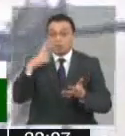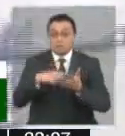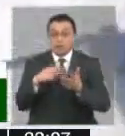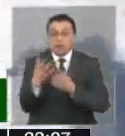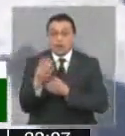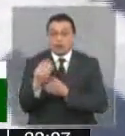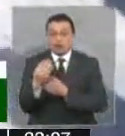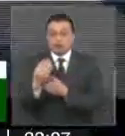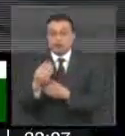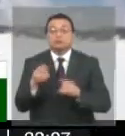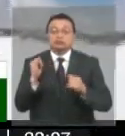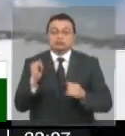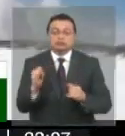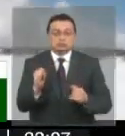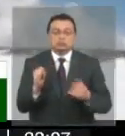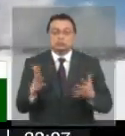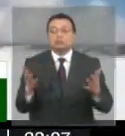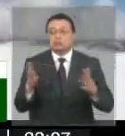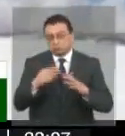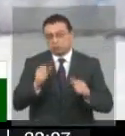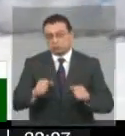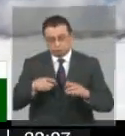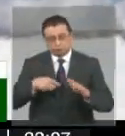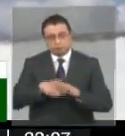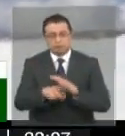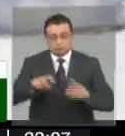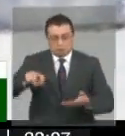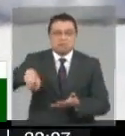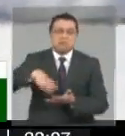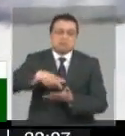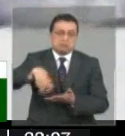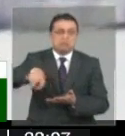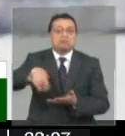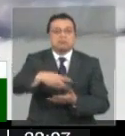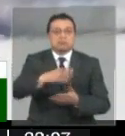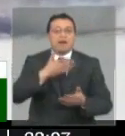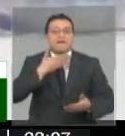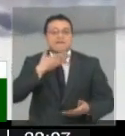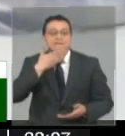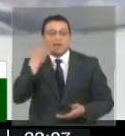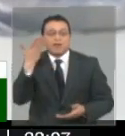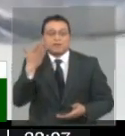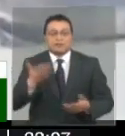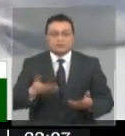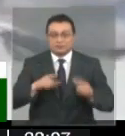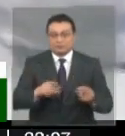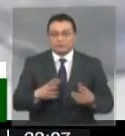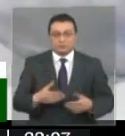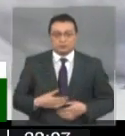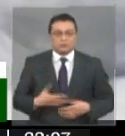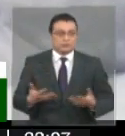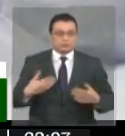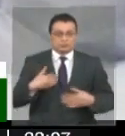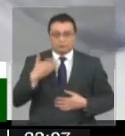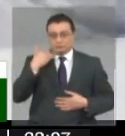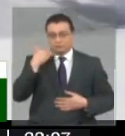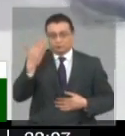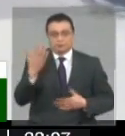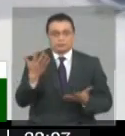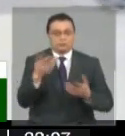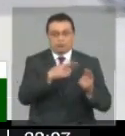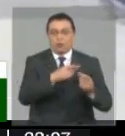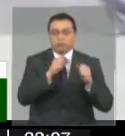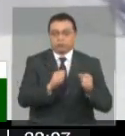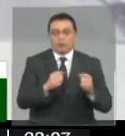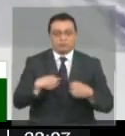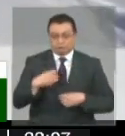2014, ahí sí, ahí ya esquié harto. Y ahí empecé. Estoy profundamente avergonzada. Ya te vamos a seguir preguntando a